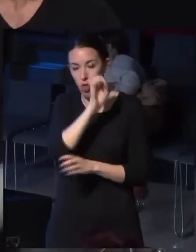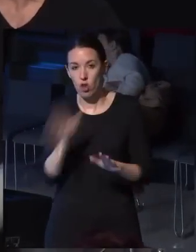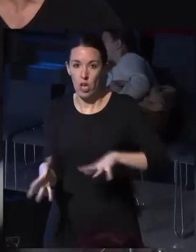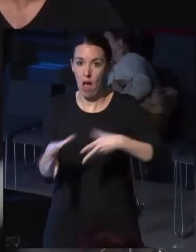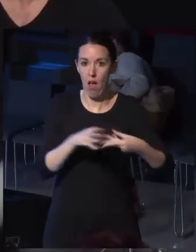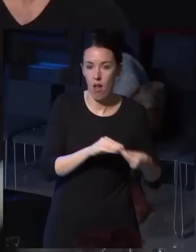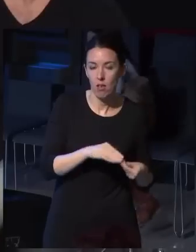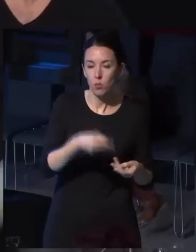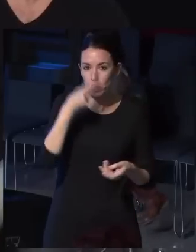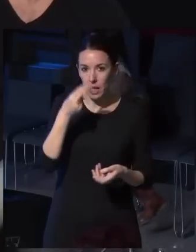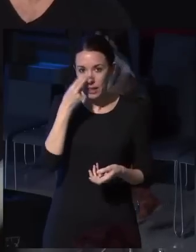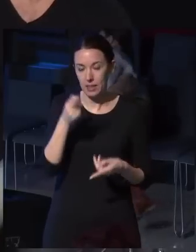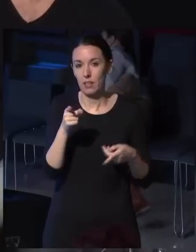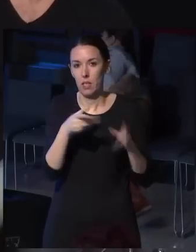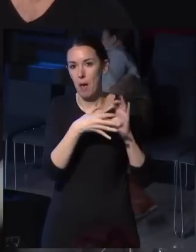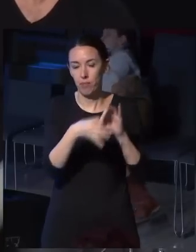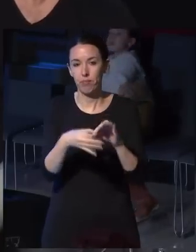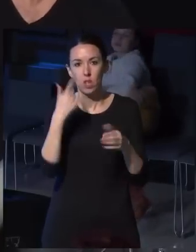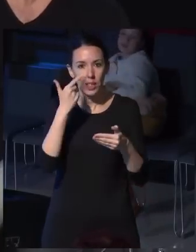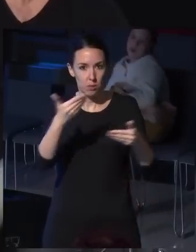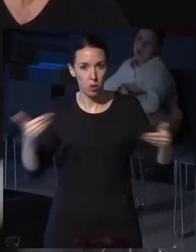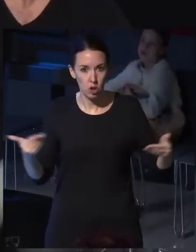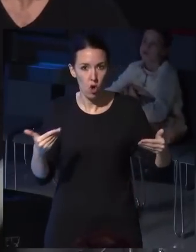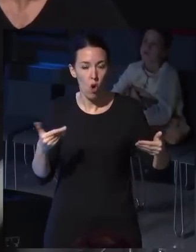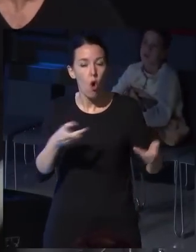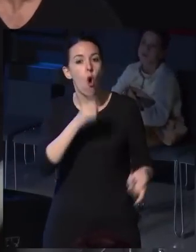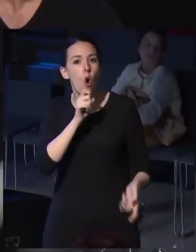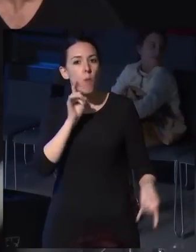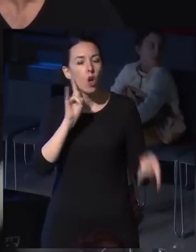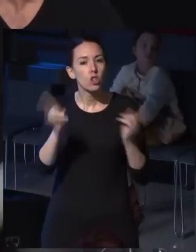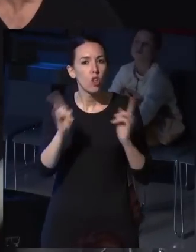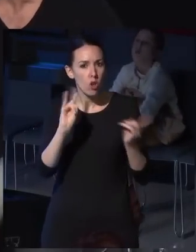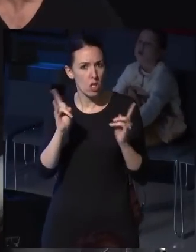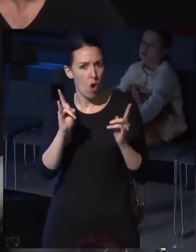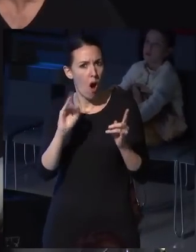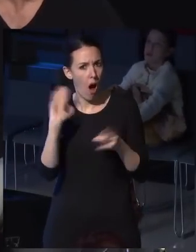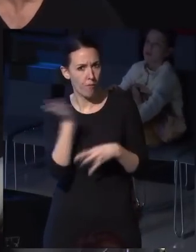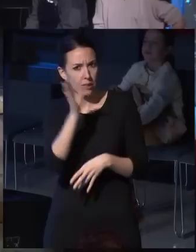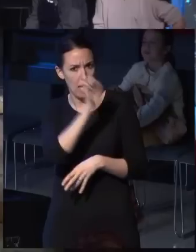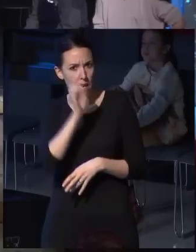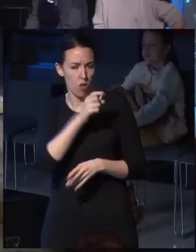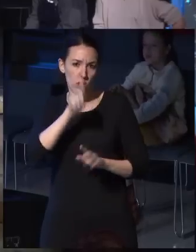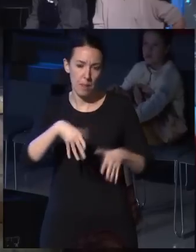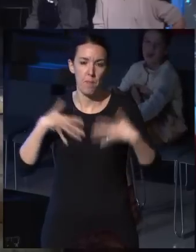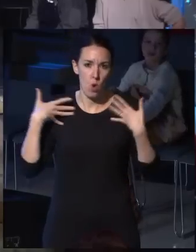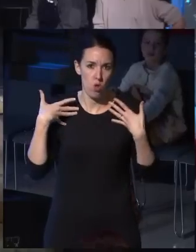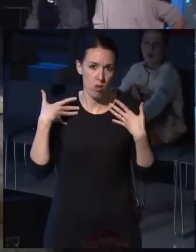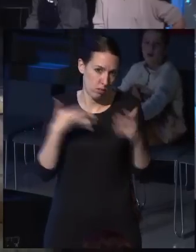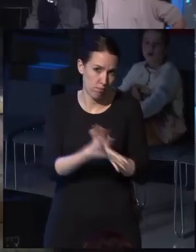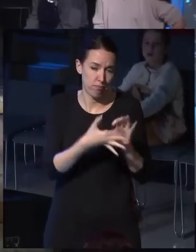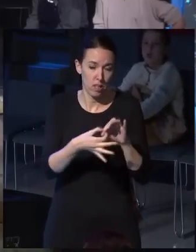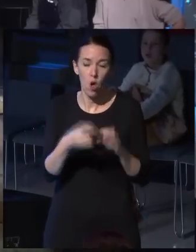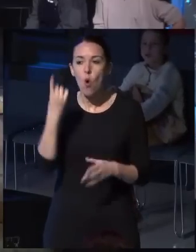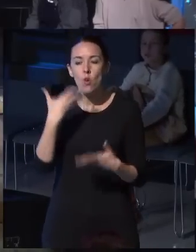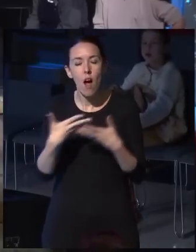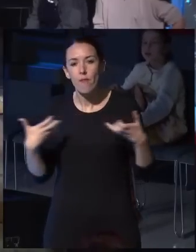la exposición, como el sonido afecta también a la canción, ¿no? Y un poco a las emociones. Claro. Hay una